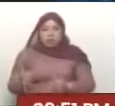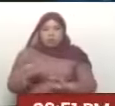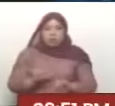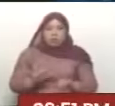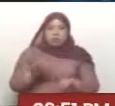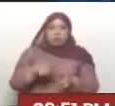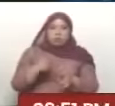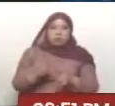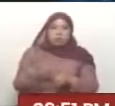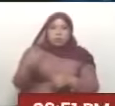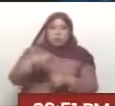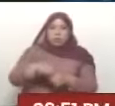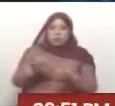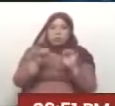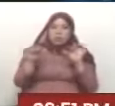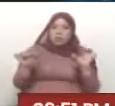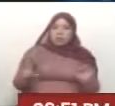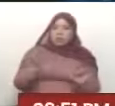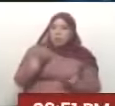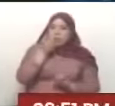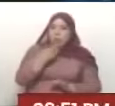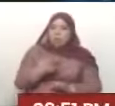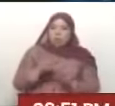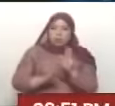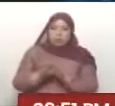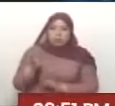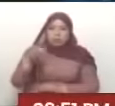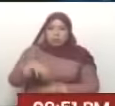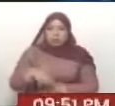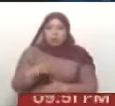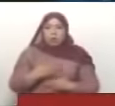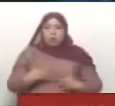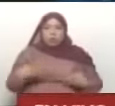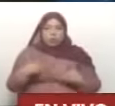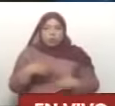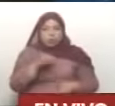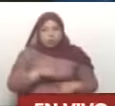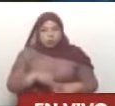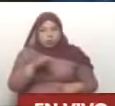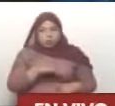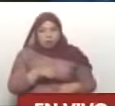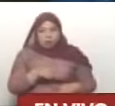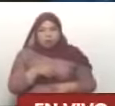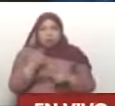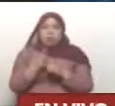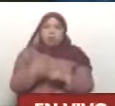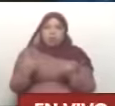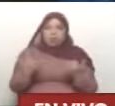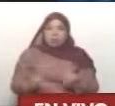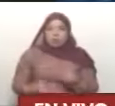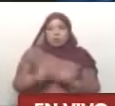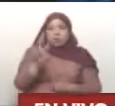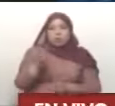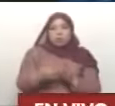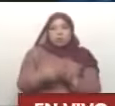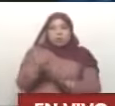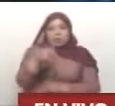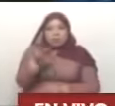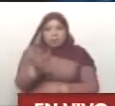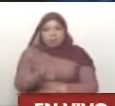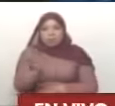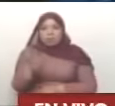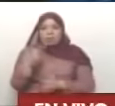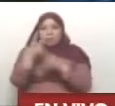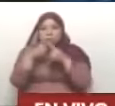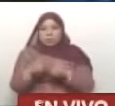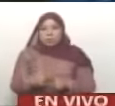Y tuvimos un modelo que fue exitoso, que se construyó el Estado de Bienestar Socialista. Ese modelo hasta el 2013, presidente, la cifra